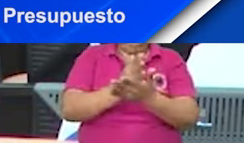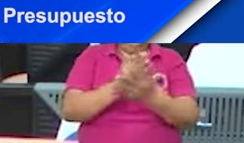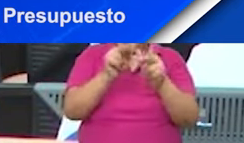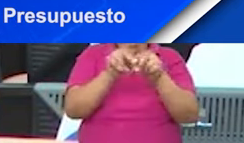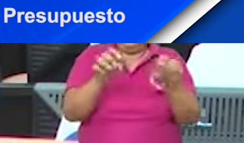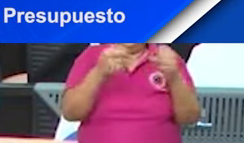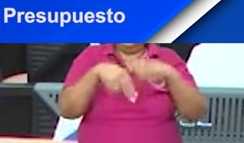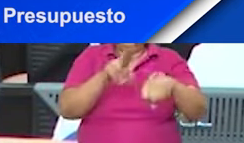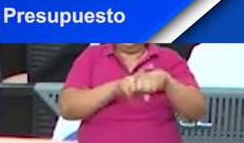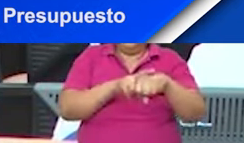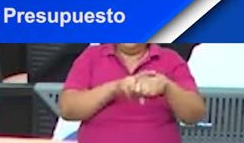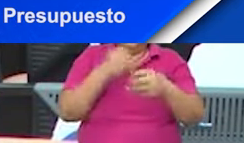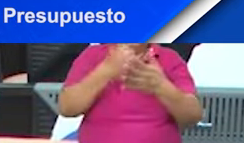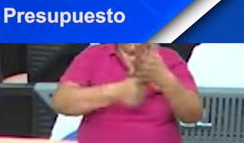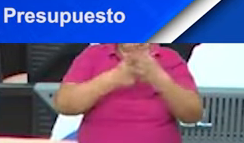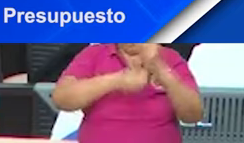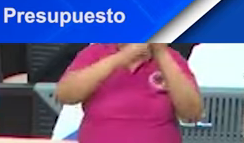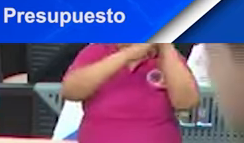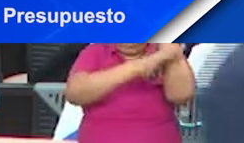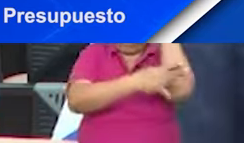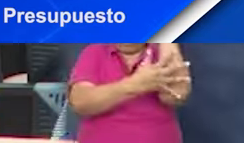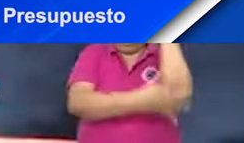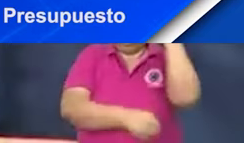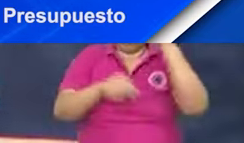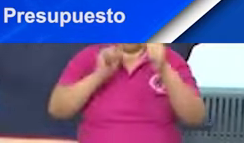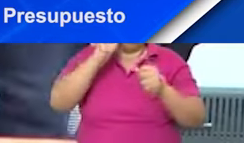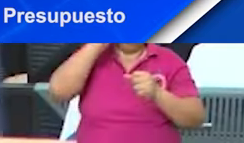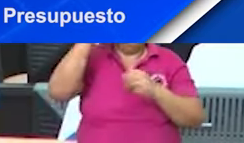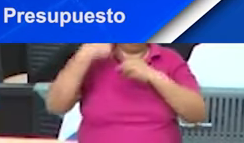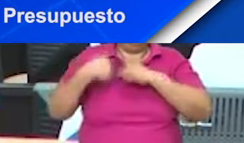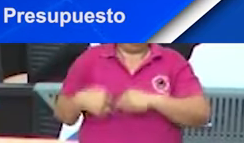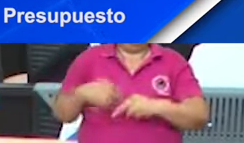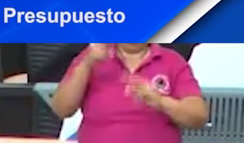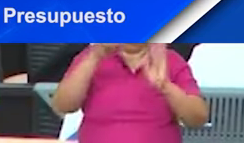Plan Nacional de Lucha contra la Pobreza y para el Desarrollo Humano